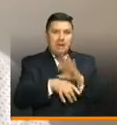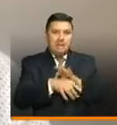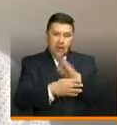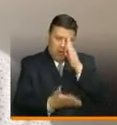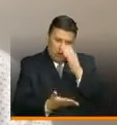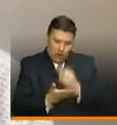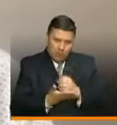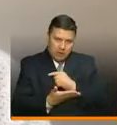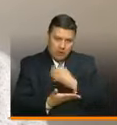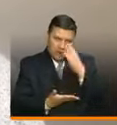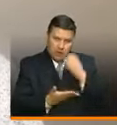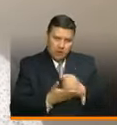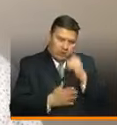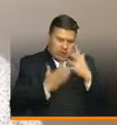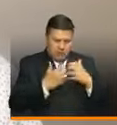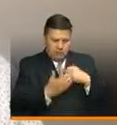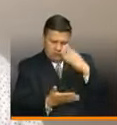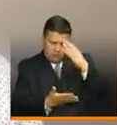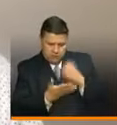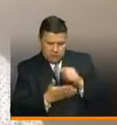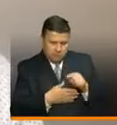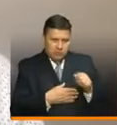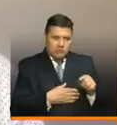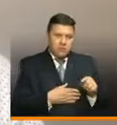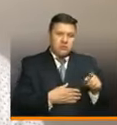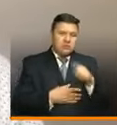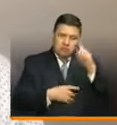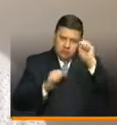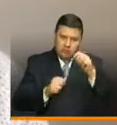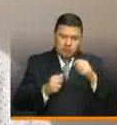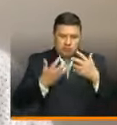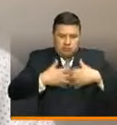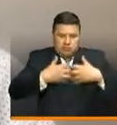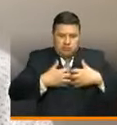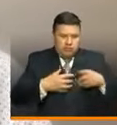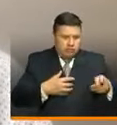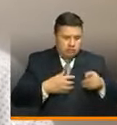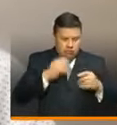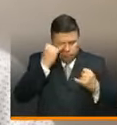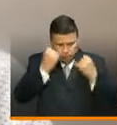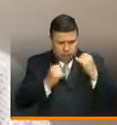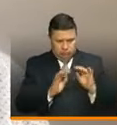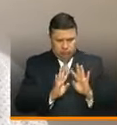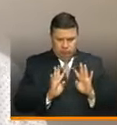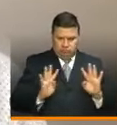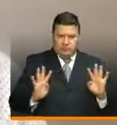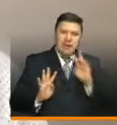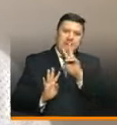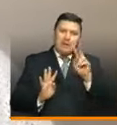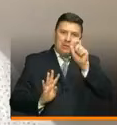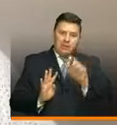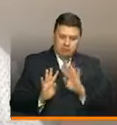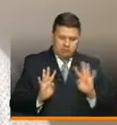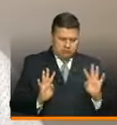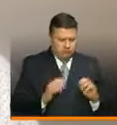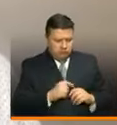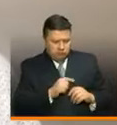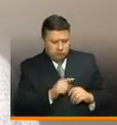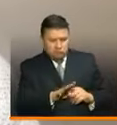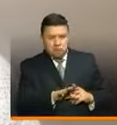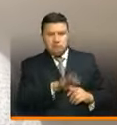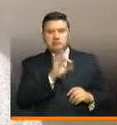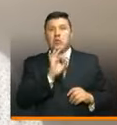la óptica del empresario, y la óptica del que es capaz de producirlo, y la de los diseñadores y la de los académicos. Y este ejercicio terminó